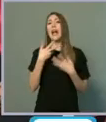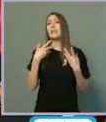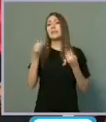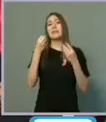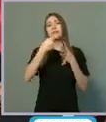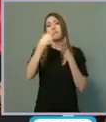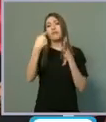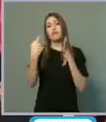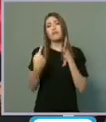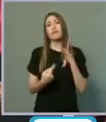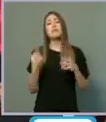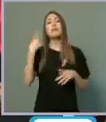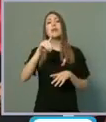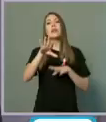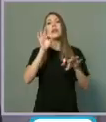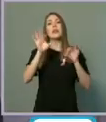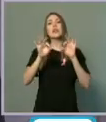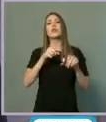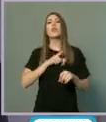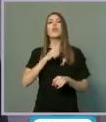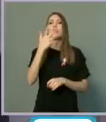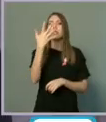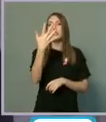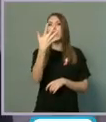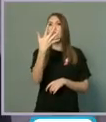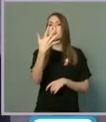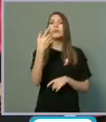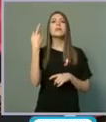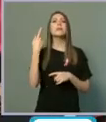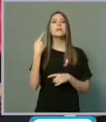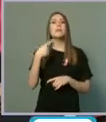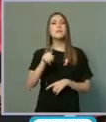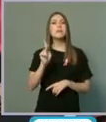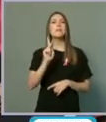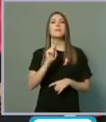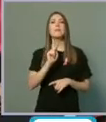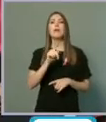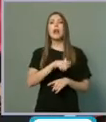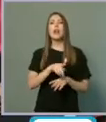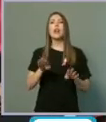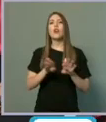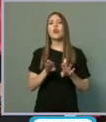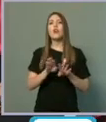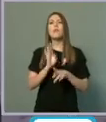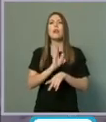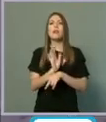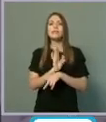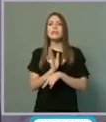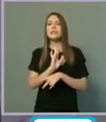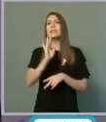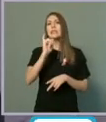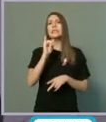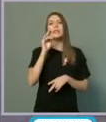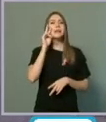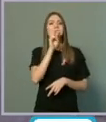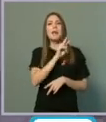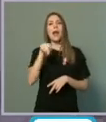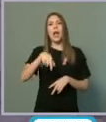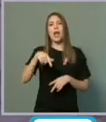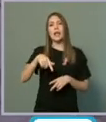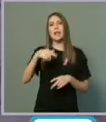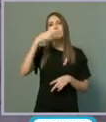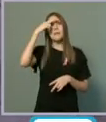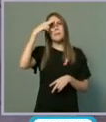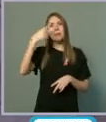a 5, si no mal. Son 5, tratando de abarcar pues sí un poco el cine que sí hemos visto en México, pero invitar a la gente,